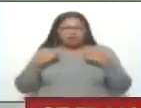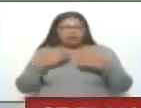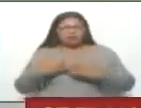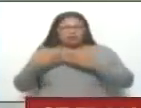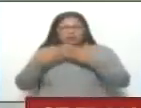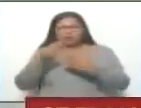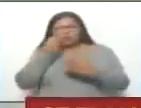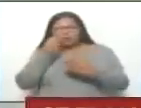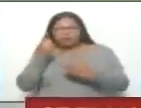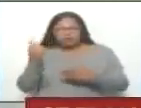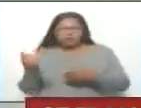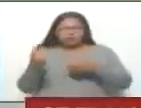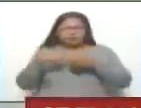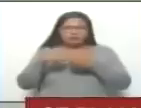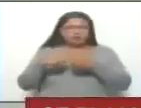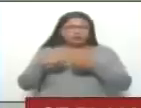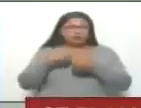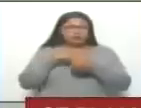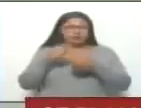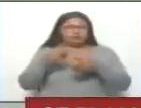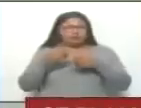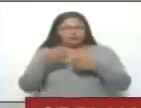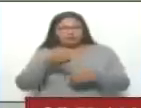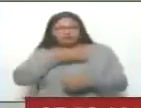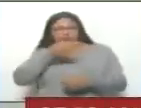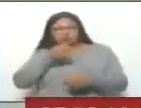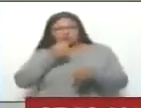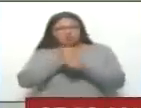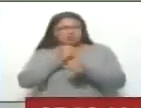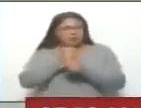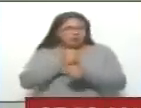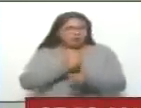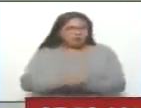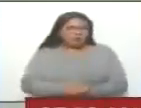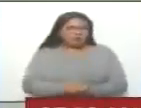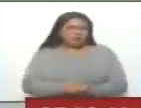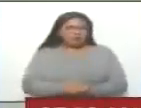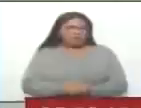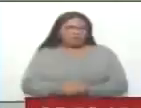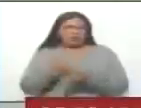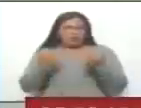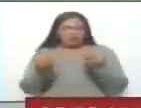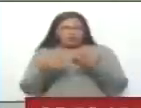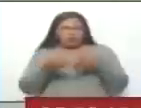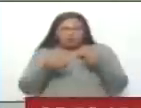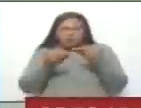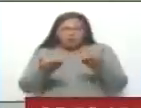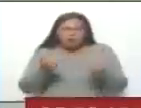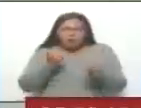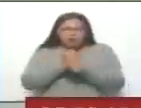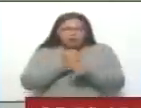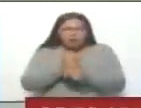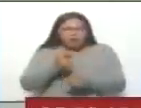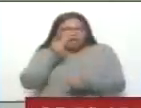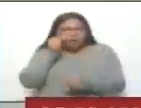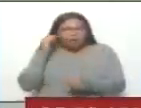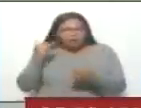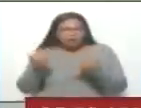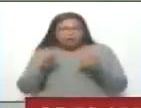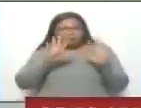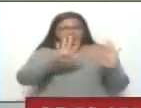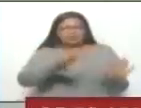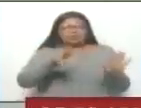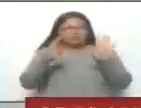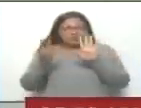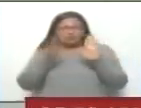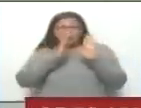alimentación, eso también forma parte del salario social del trabajador. Ahora, yo les reitero a los trabajadores y trabajadoras, las 17